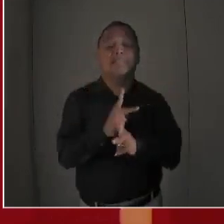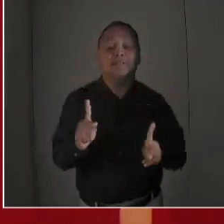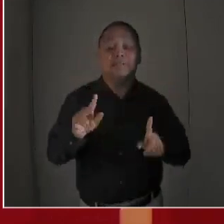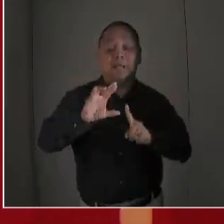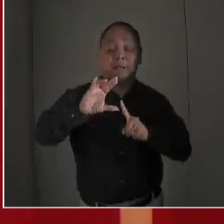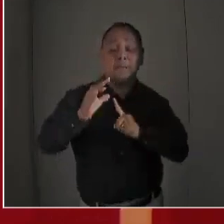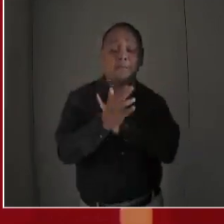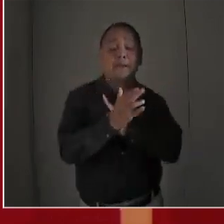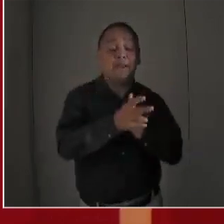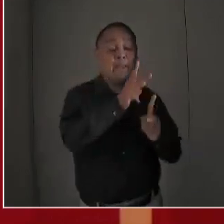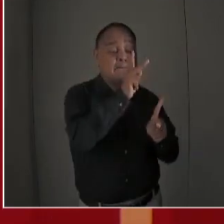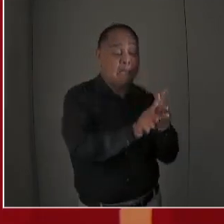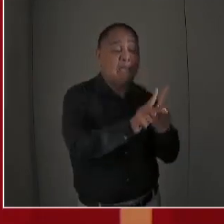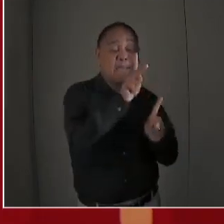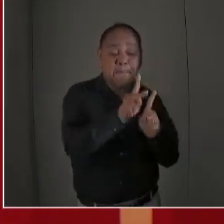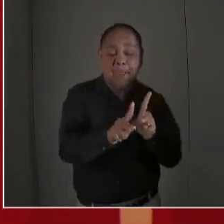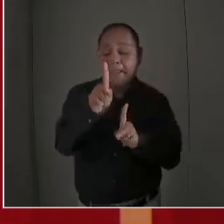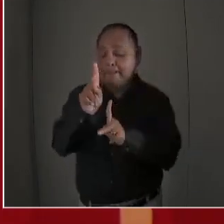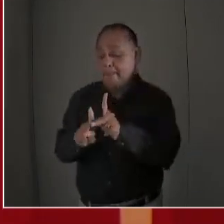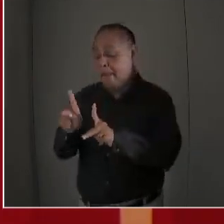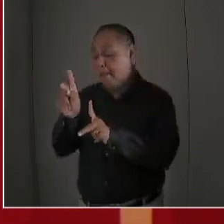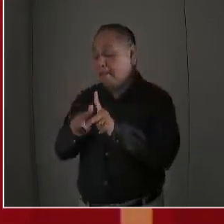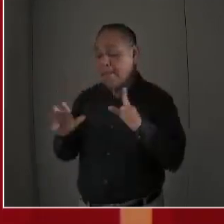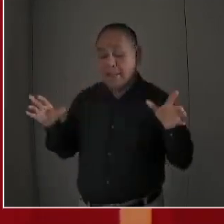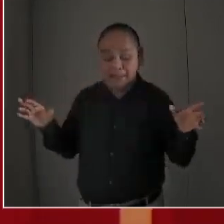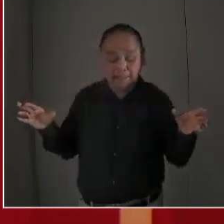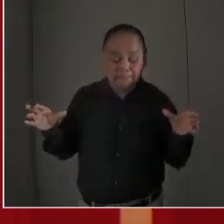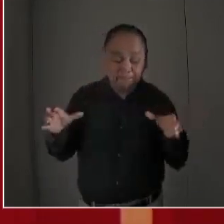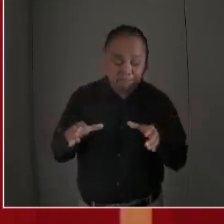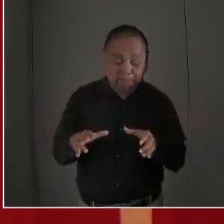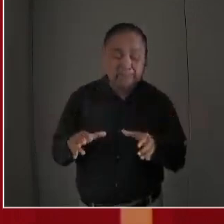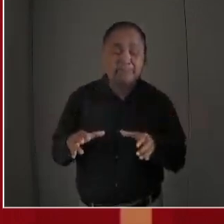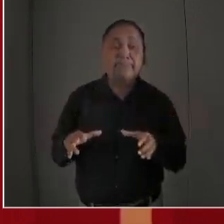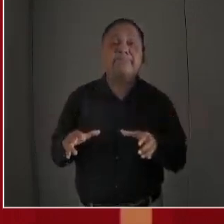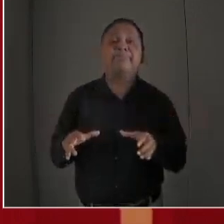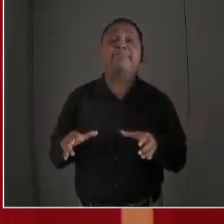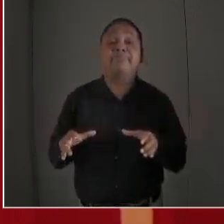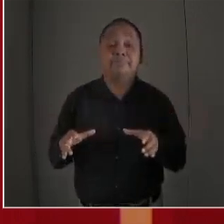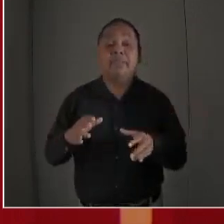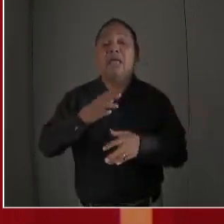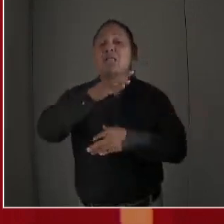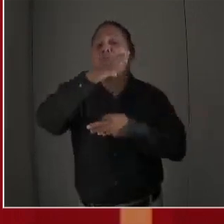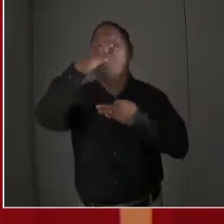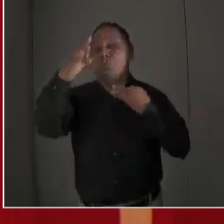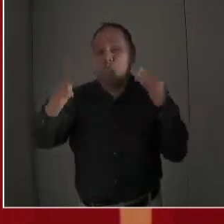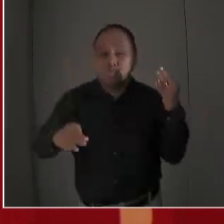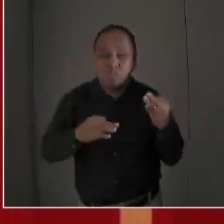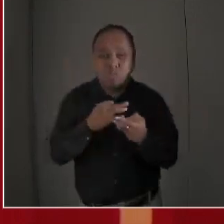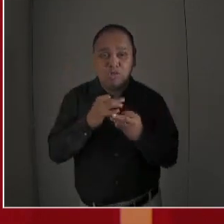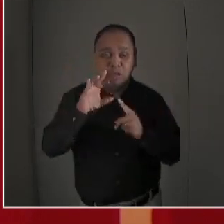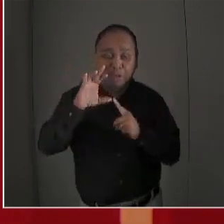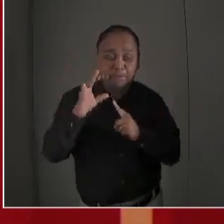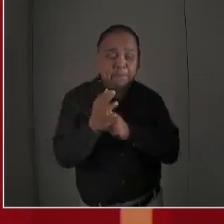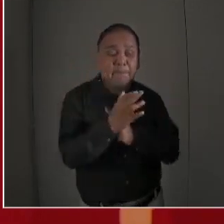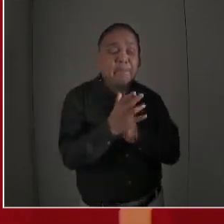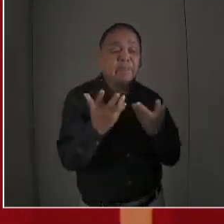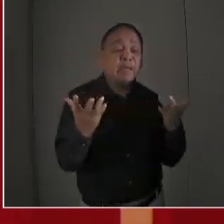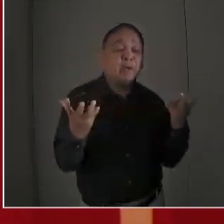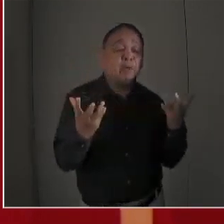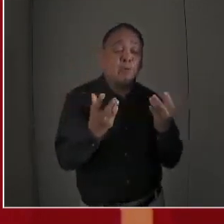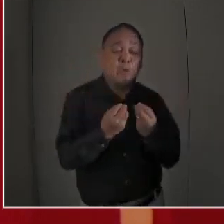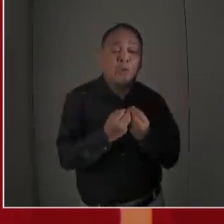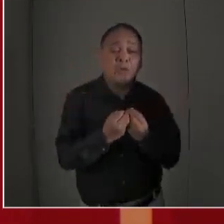comités seccionales que existan en nuestro país, todos los comités seccionales